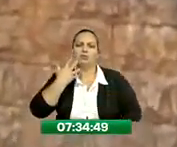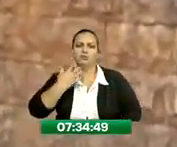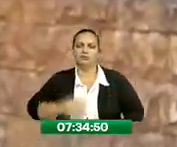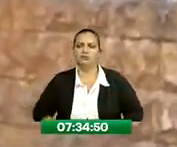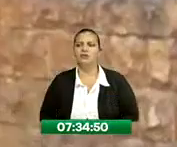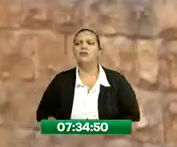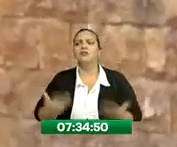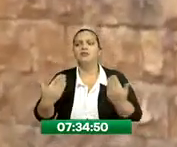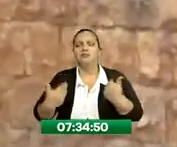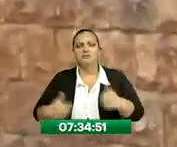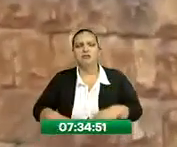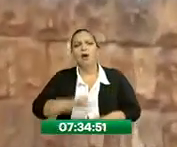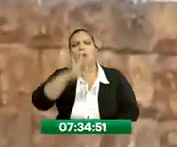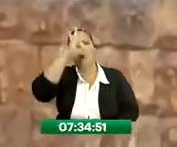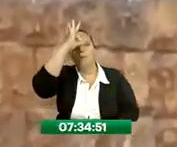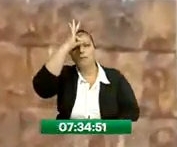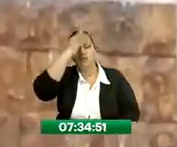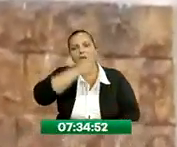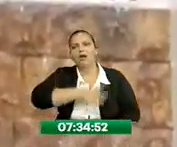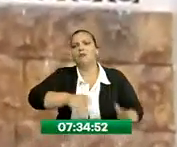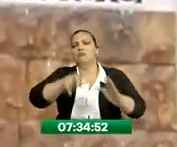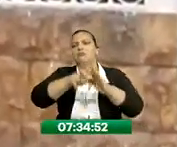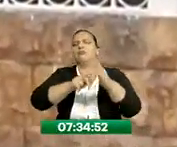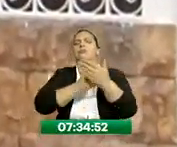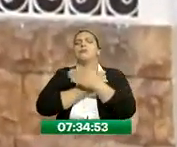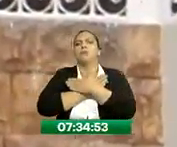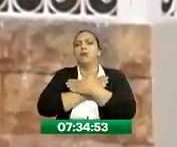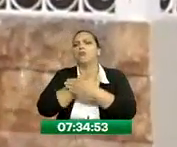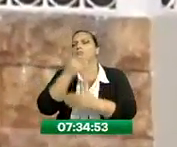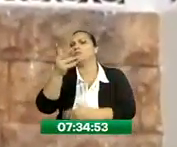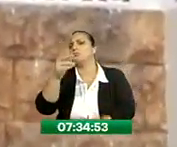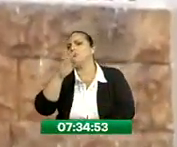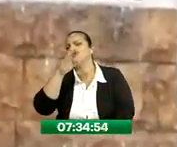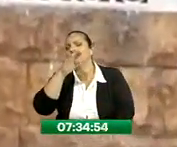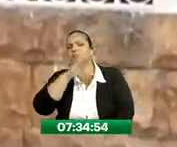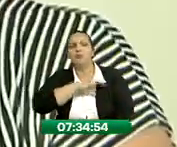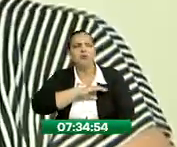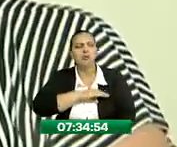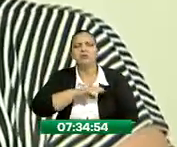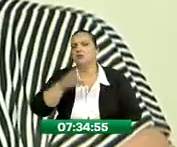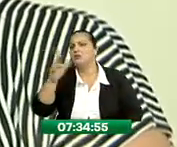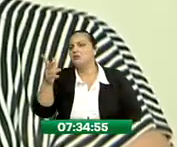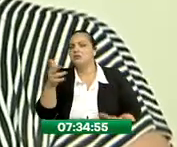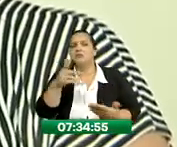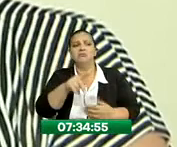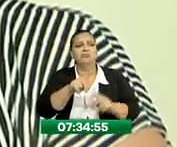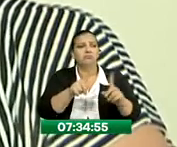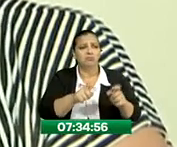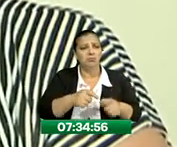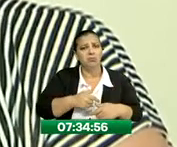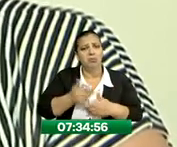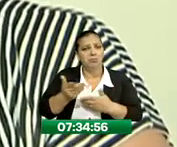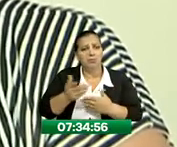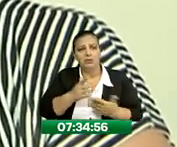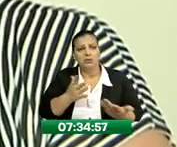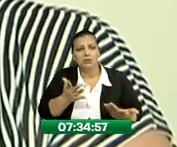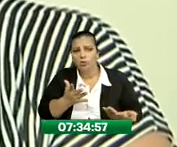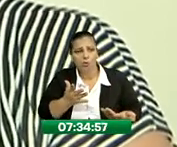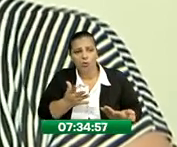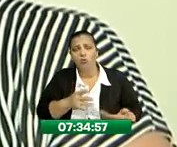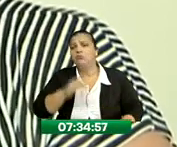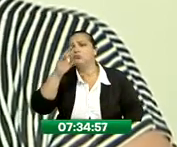de tránsito y de policía, pero no tuvieron respuesta. Pero cuando me levanté ya no estaba, ya se había ido. Porque él se